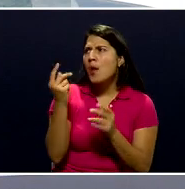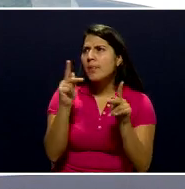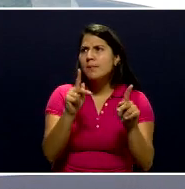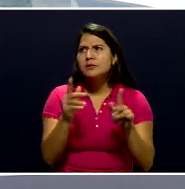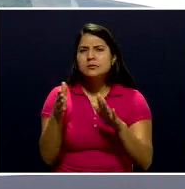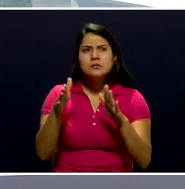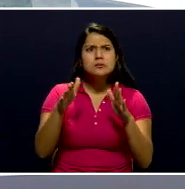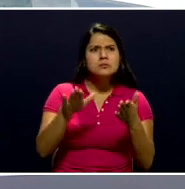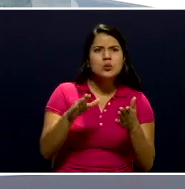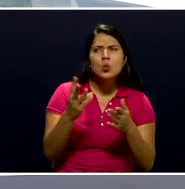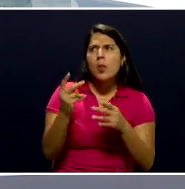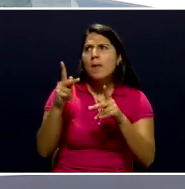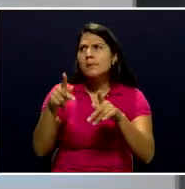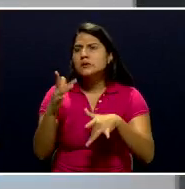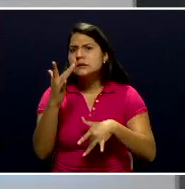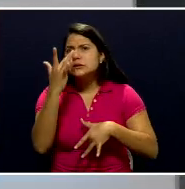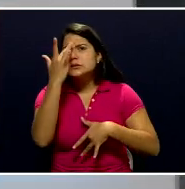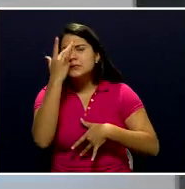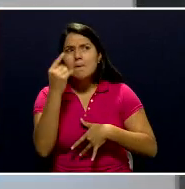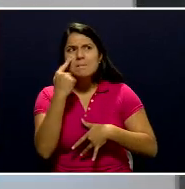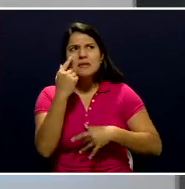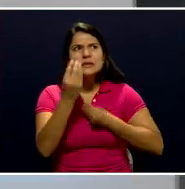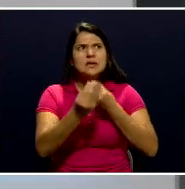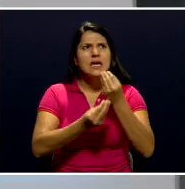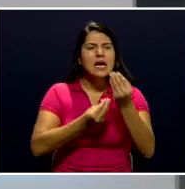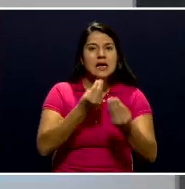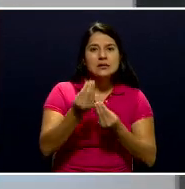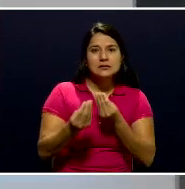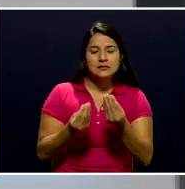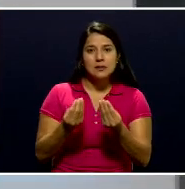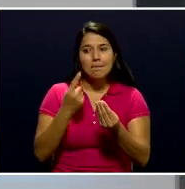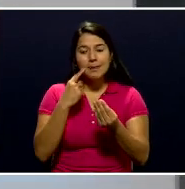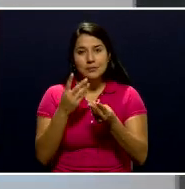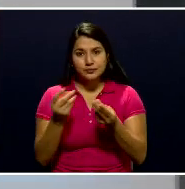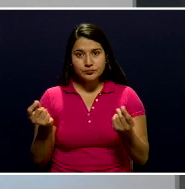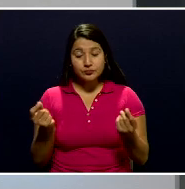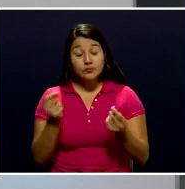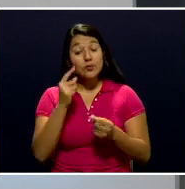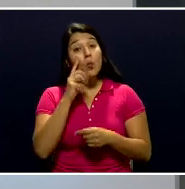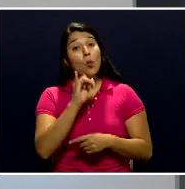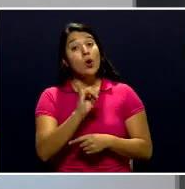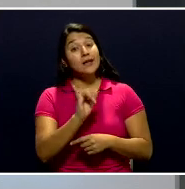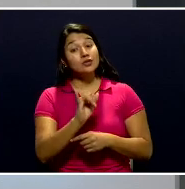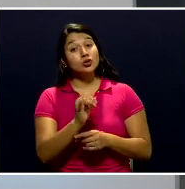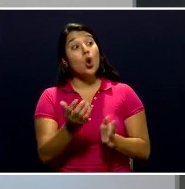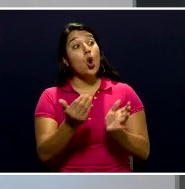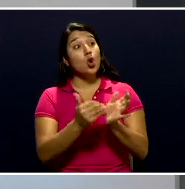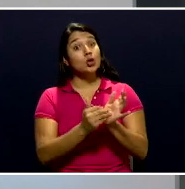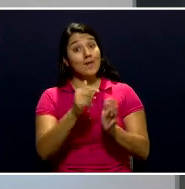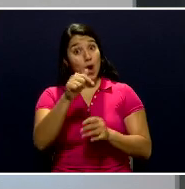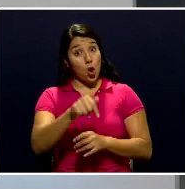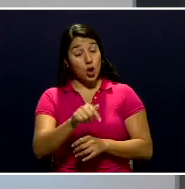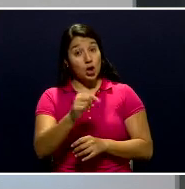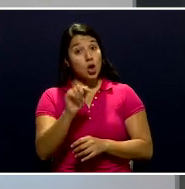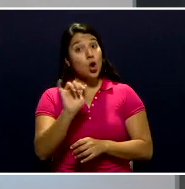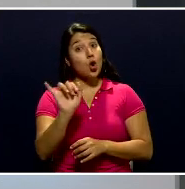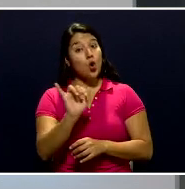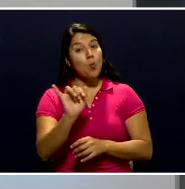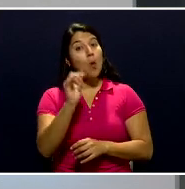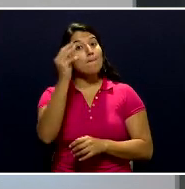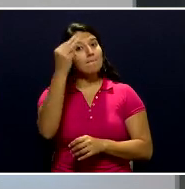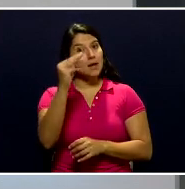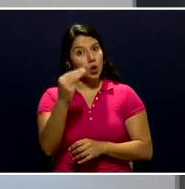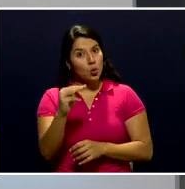viendo las estrategias, entendiendo. Por eso, nuevamente, como todos los miércoles, verificar la información,